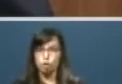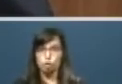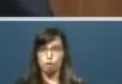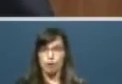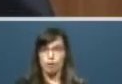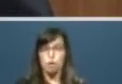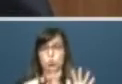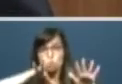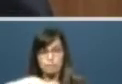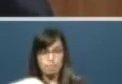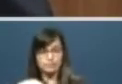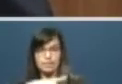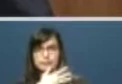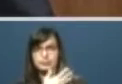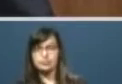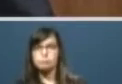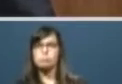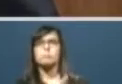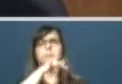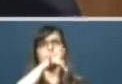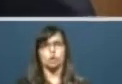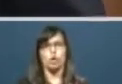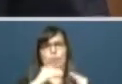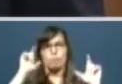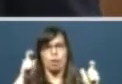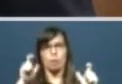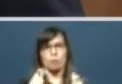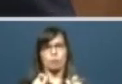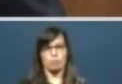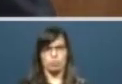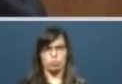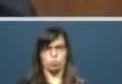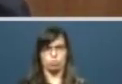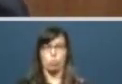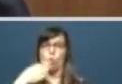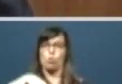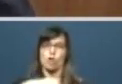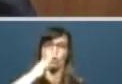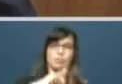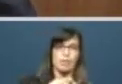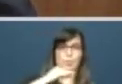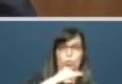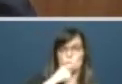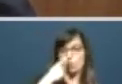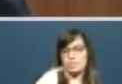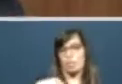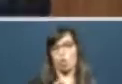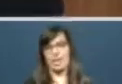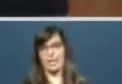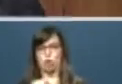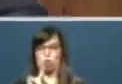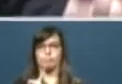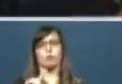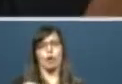meses salvo en septiembre y octubre de 2013 y en enero de 2014 en el pasado mes de mayo